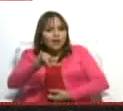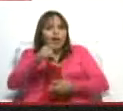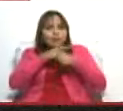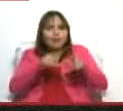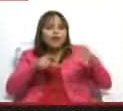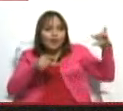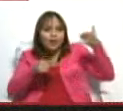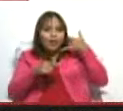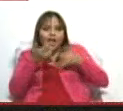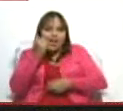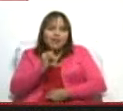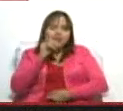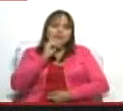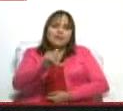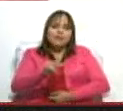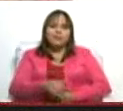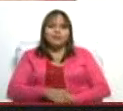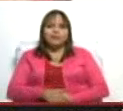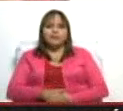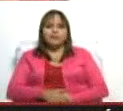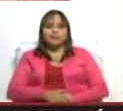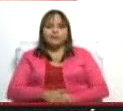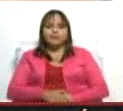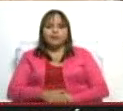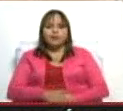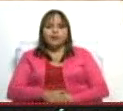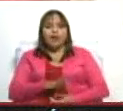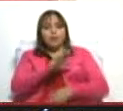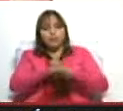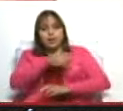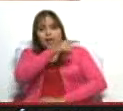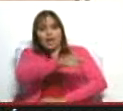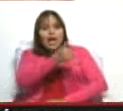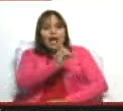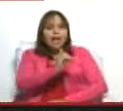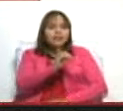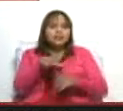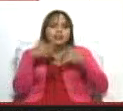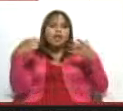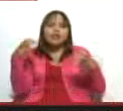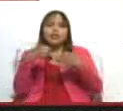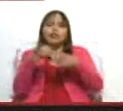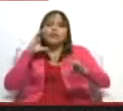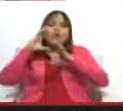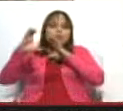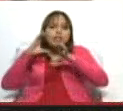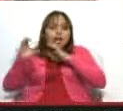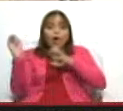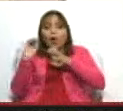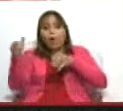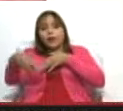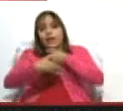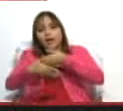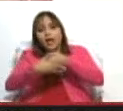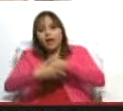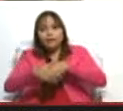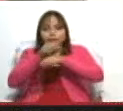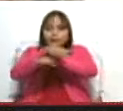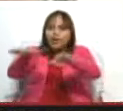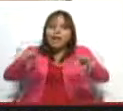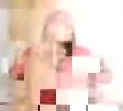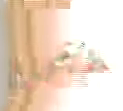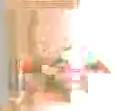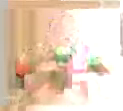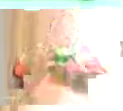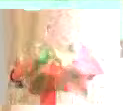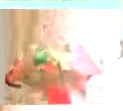allá. Porque es lo que manejan las grandes cadenas, que manejan las redes y dejan correr la información, y son